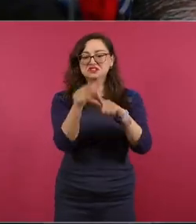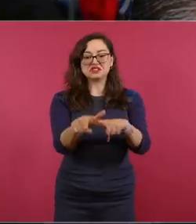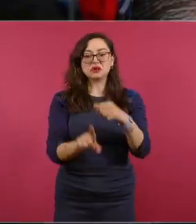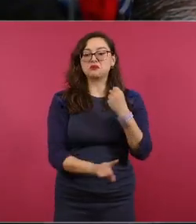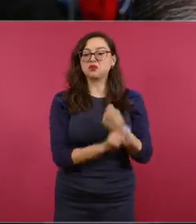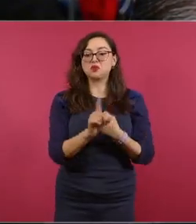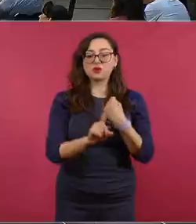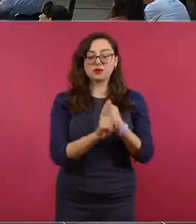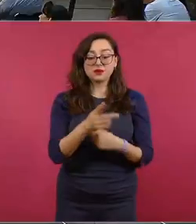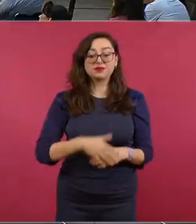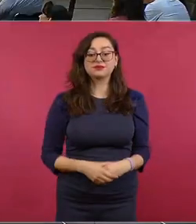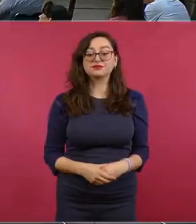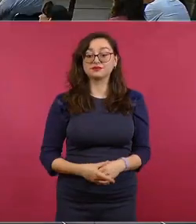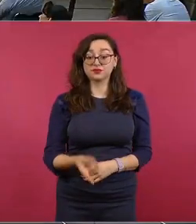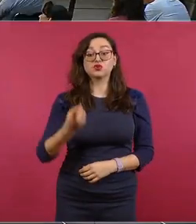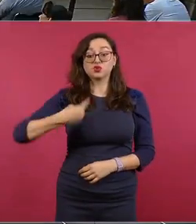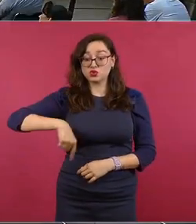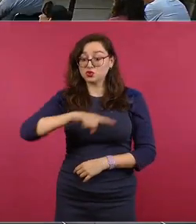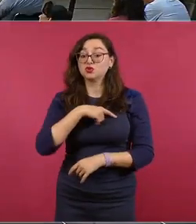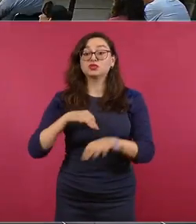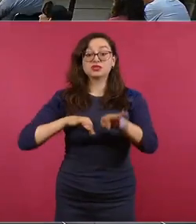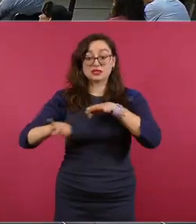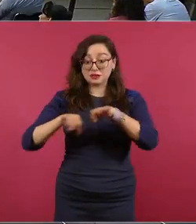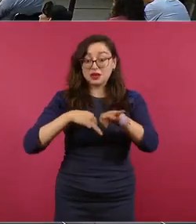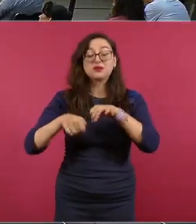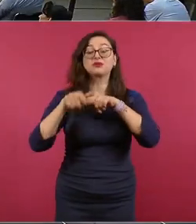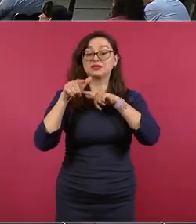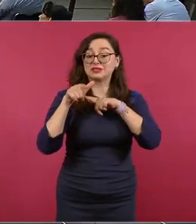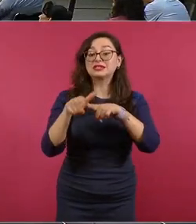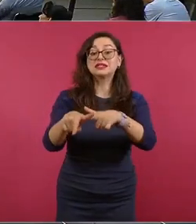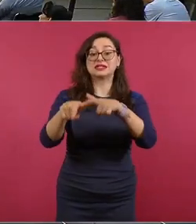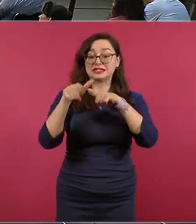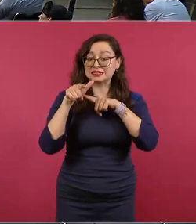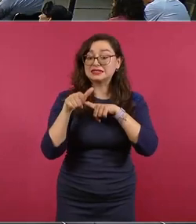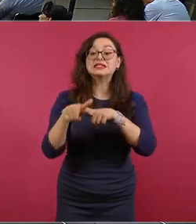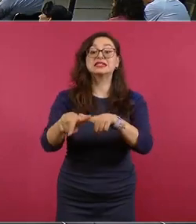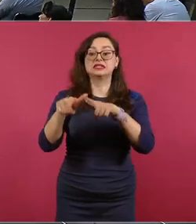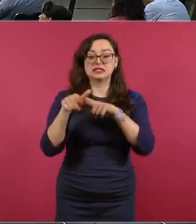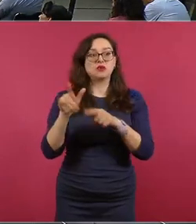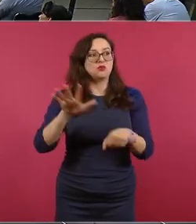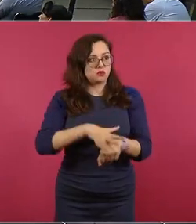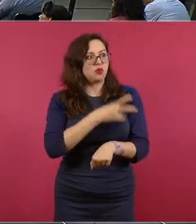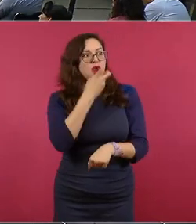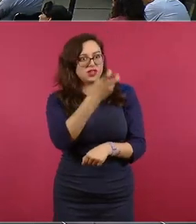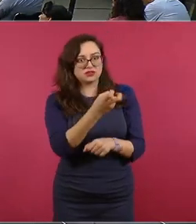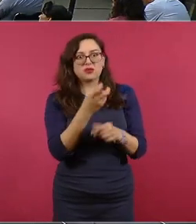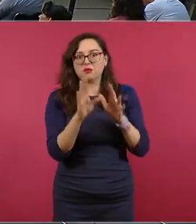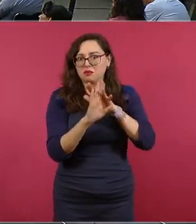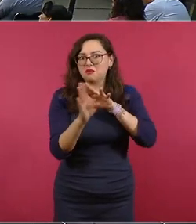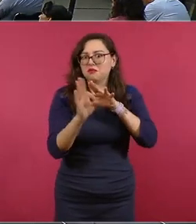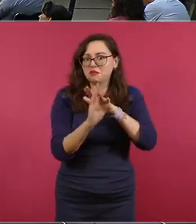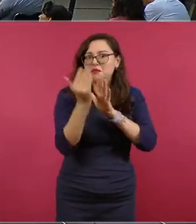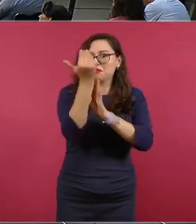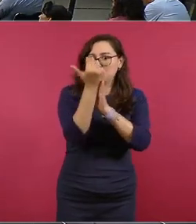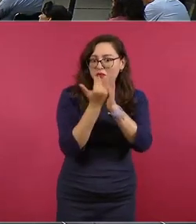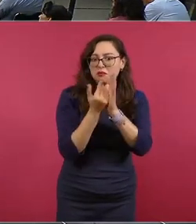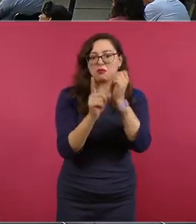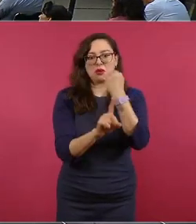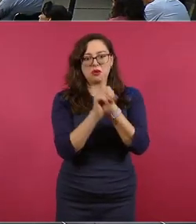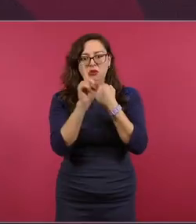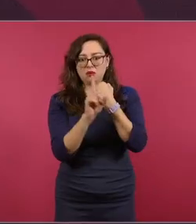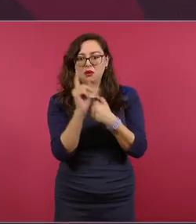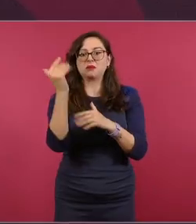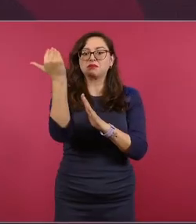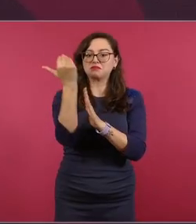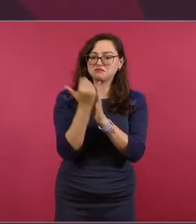todo el tiempo estamos trabajando en eso, por esto, estos datos. Pero, mire,